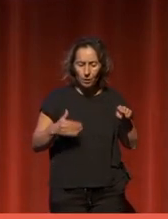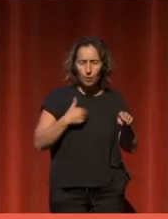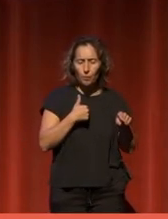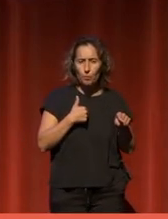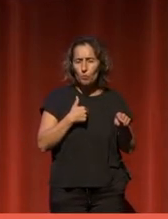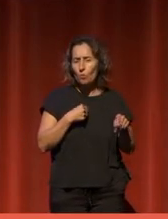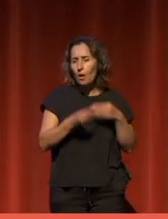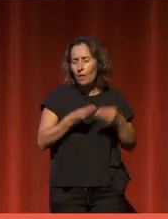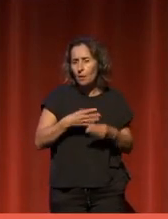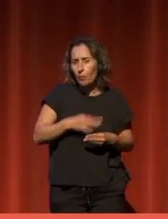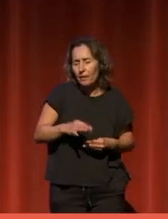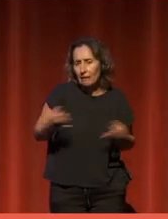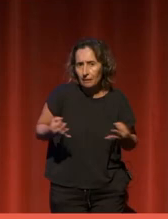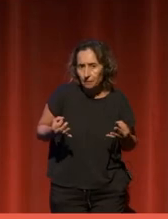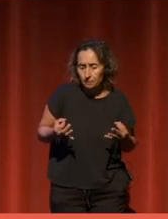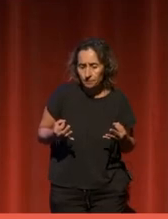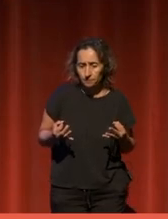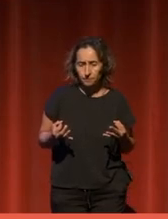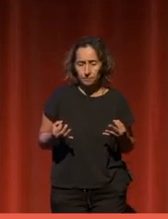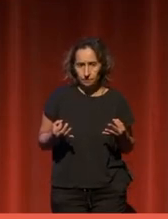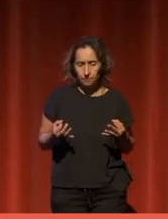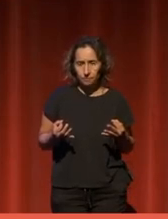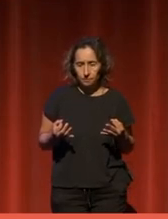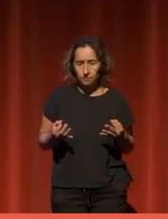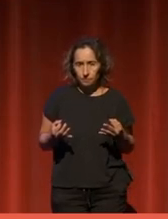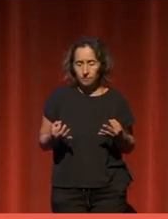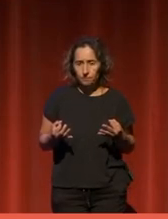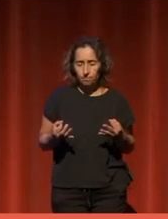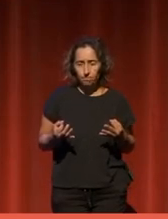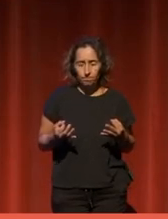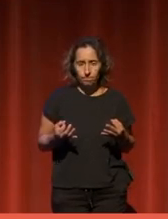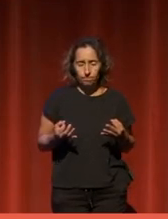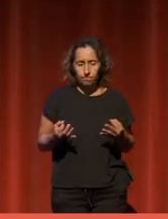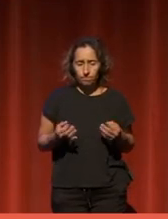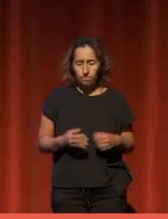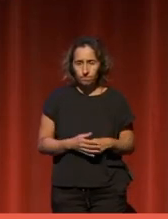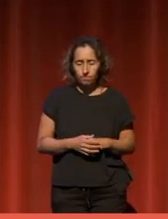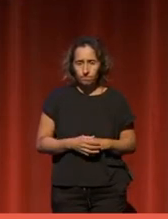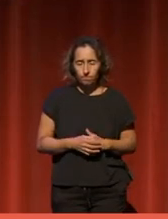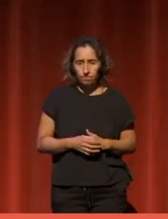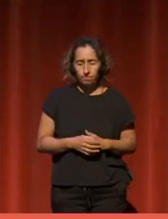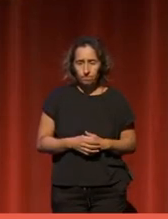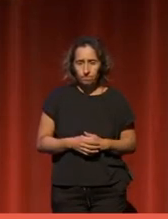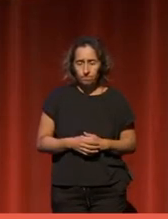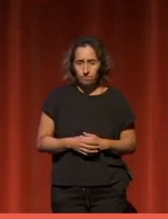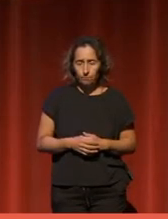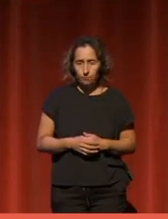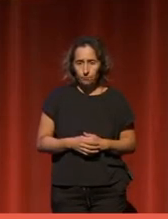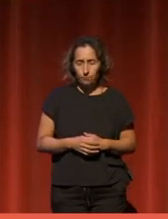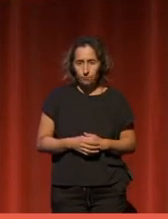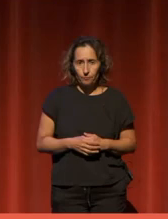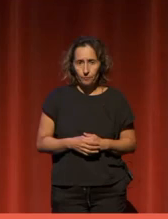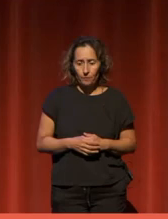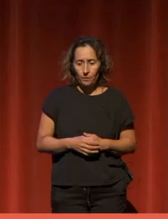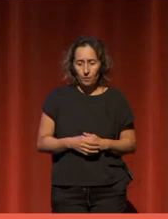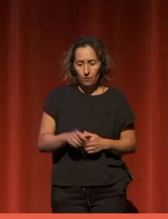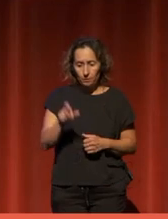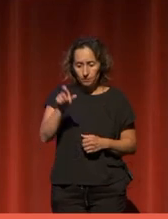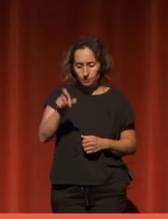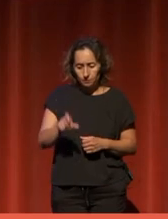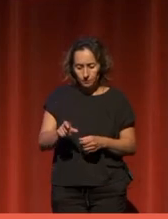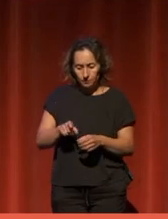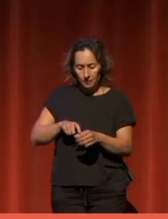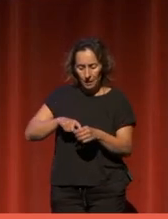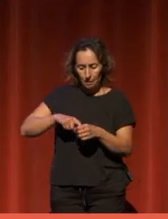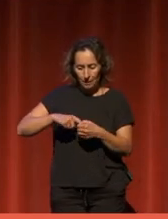es muy importante invertir en en en una participación